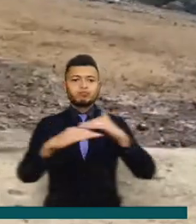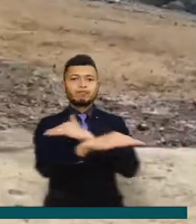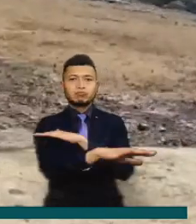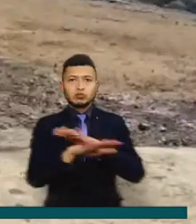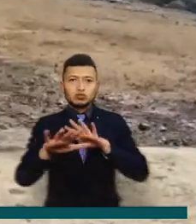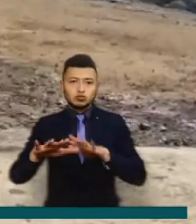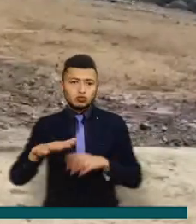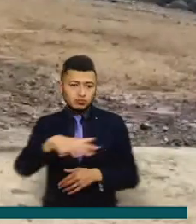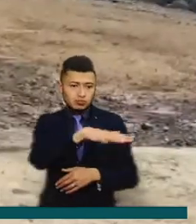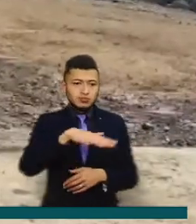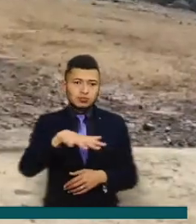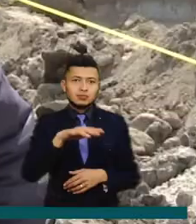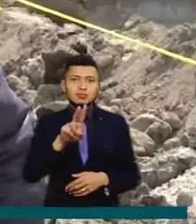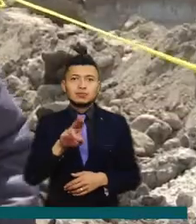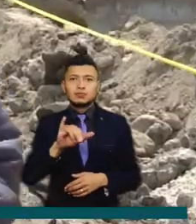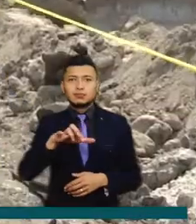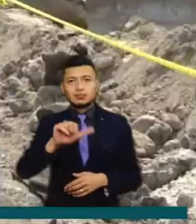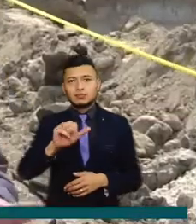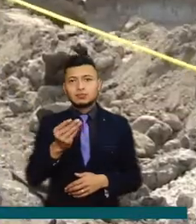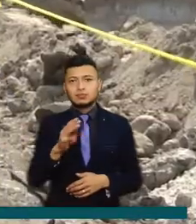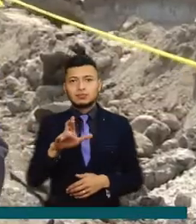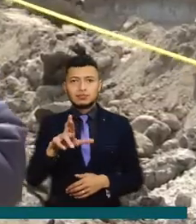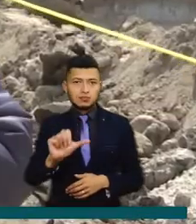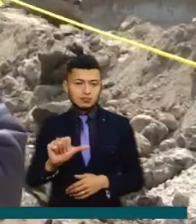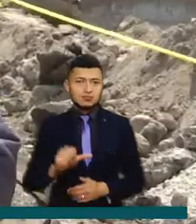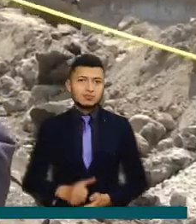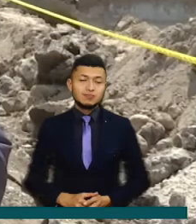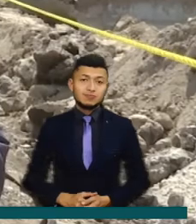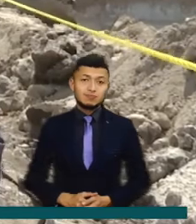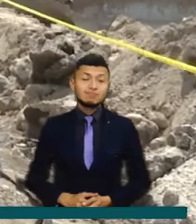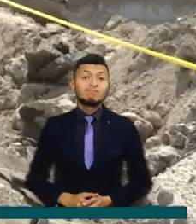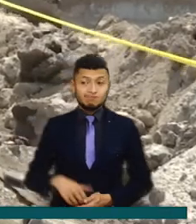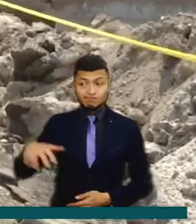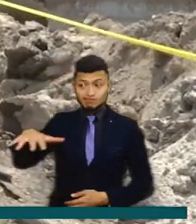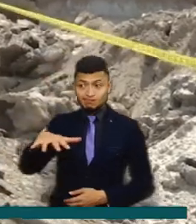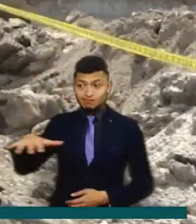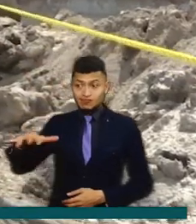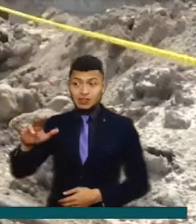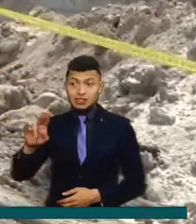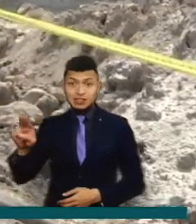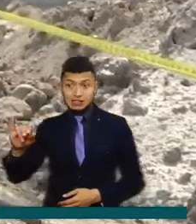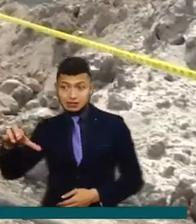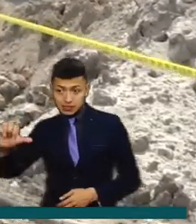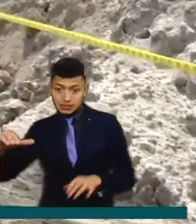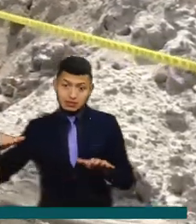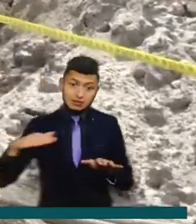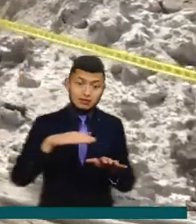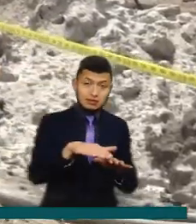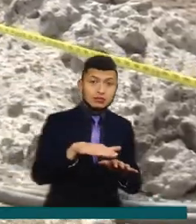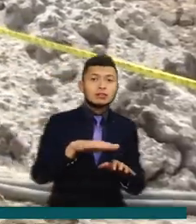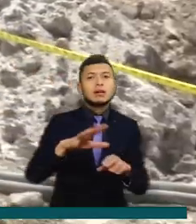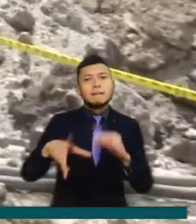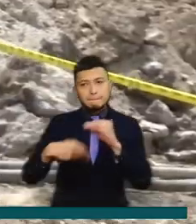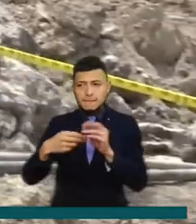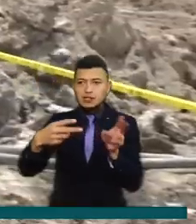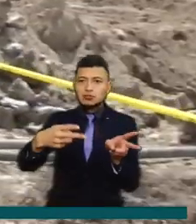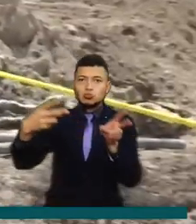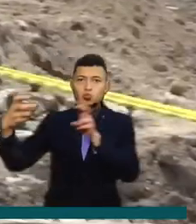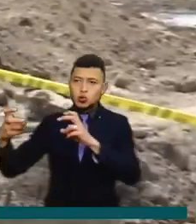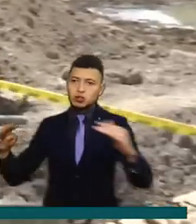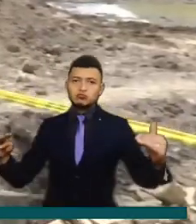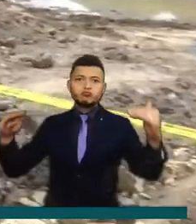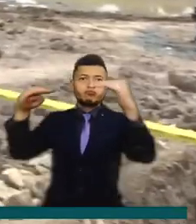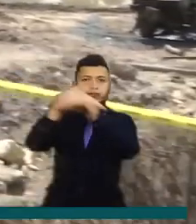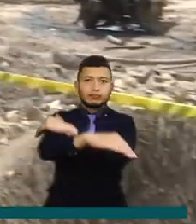calzada en la variante de Zipaquirá. Además de la segunda calzada en la vía Zipaquirá-Huaté, se construirá un puente vehicular y también lo que